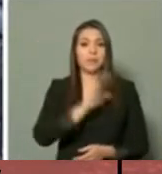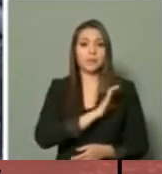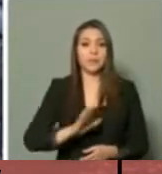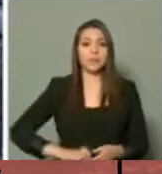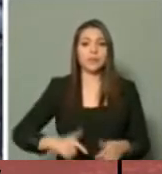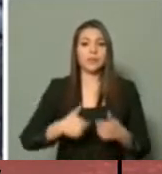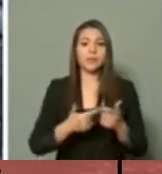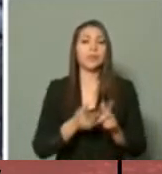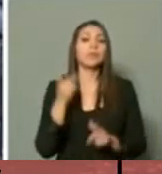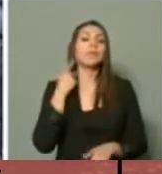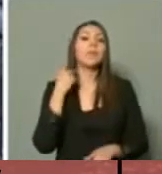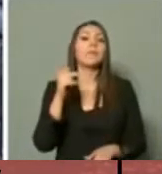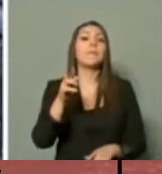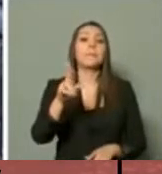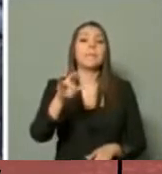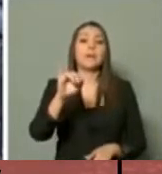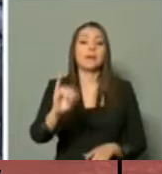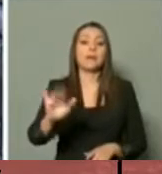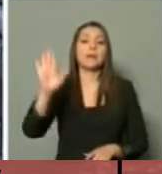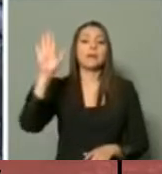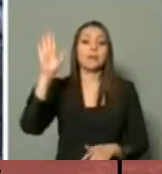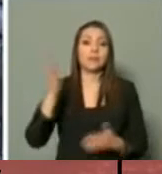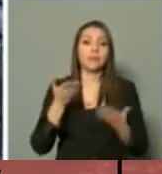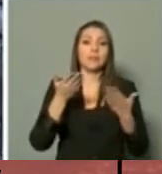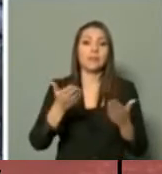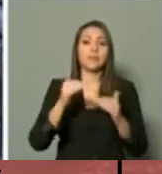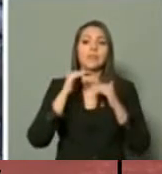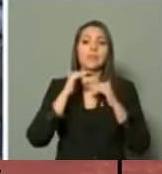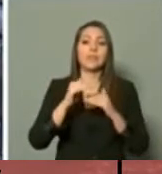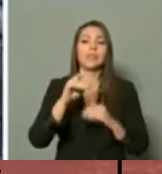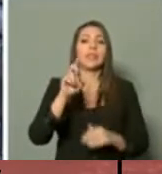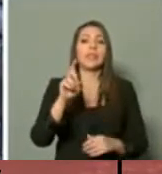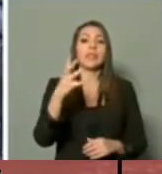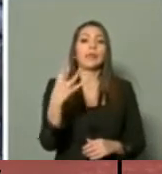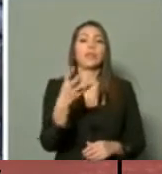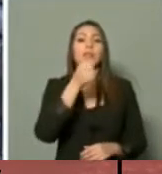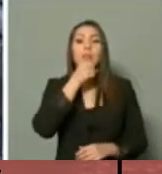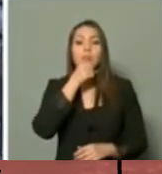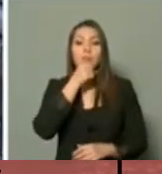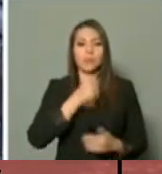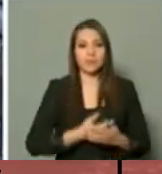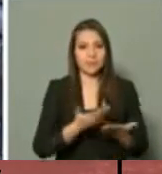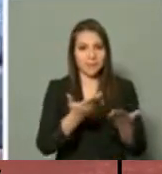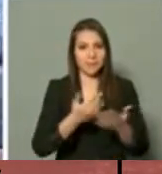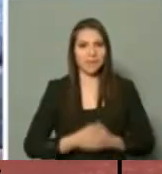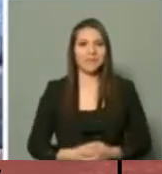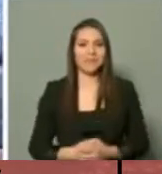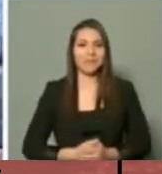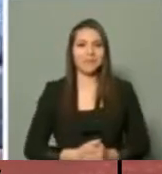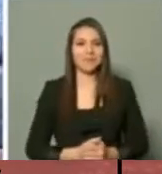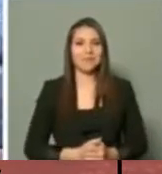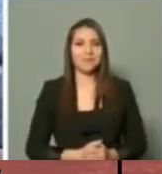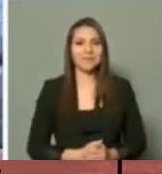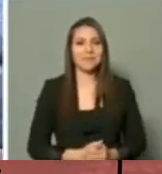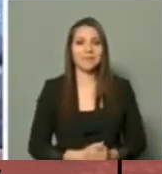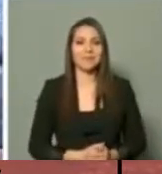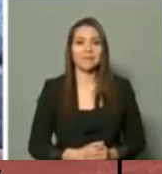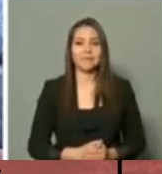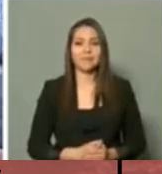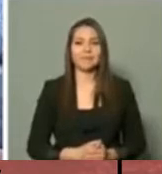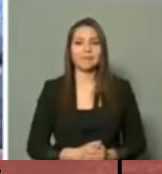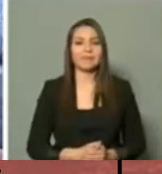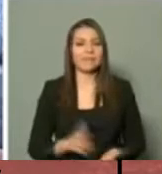del Partido Revolucionario Institucional ha levantado la mano. Le recuerdo, aún dispone de 34 segundos. Adelante. Gracias. Solamente